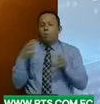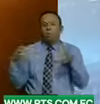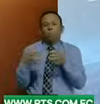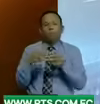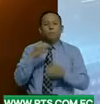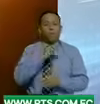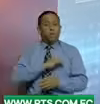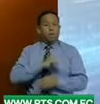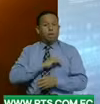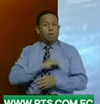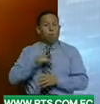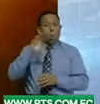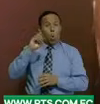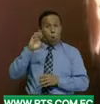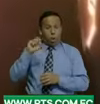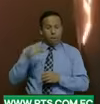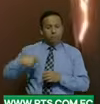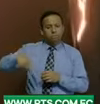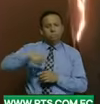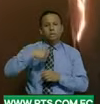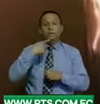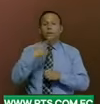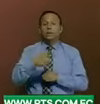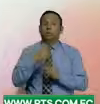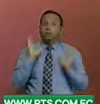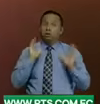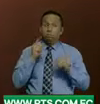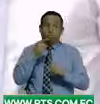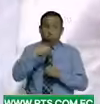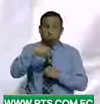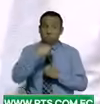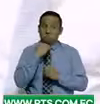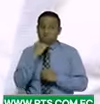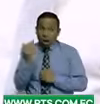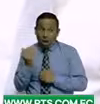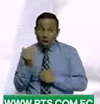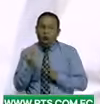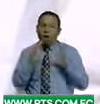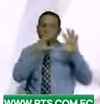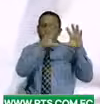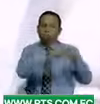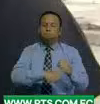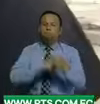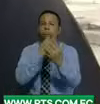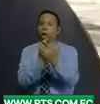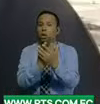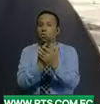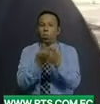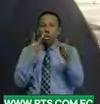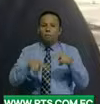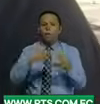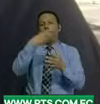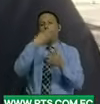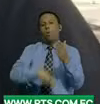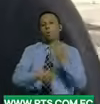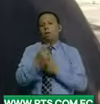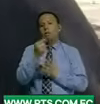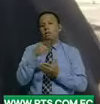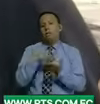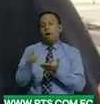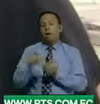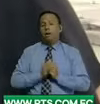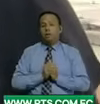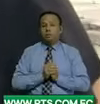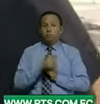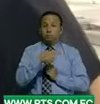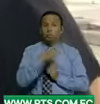con el COIP, establecen días de prisión y otro castigo al bolsillo. El monto por el cual se tiene que